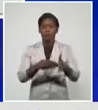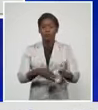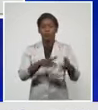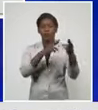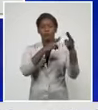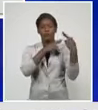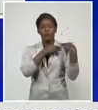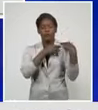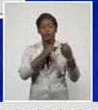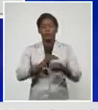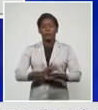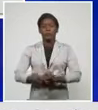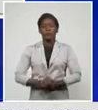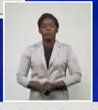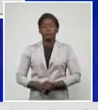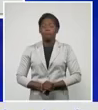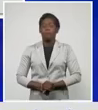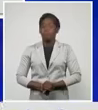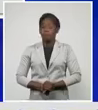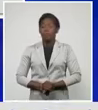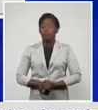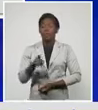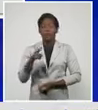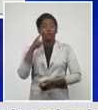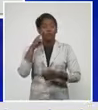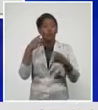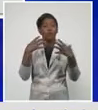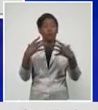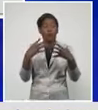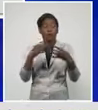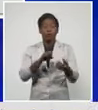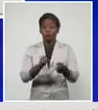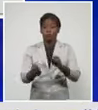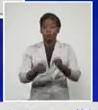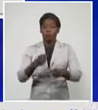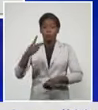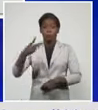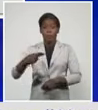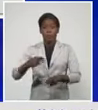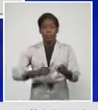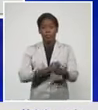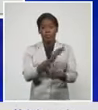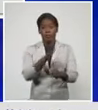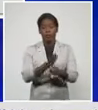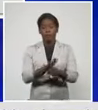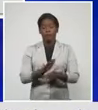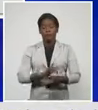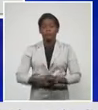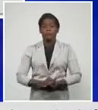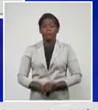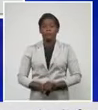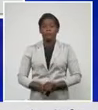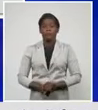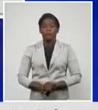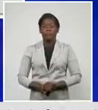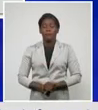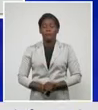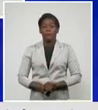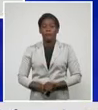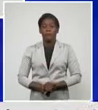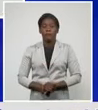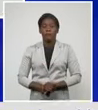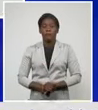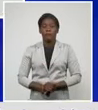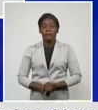autorresponsabilidad que es muy necesaria para el control de la pandemia. Finalmente, el geógrafo Roberto Romero